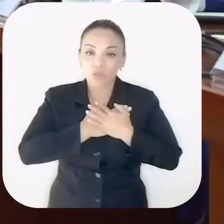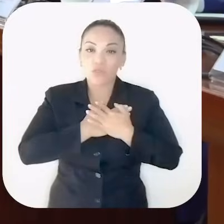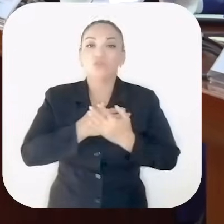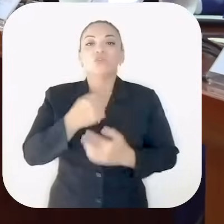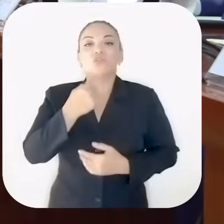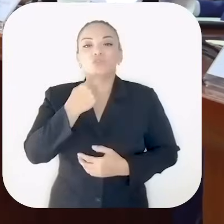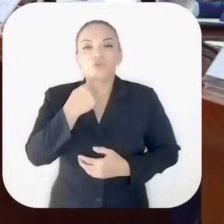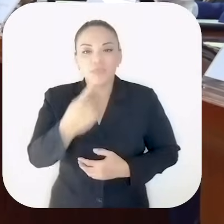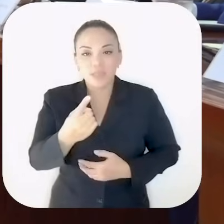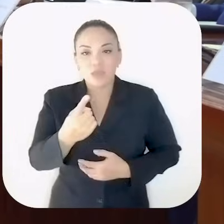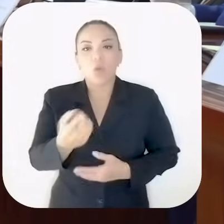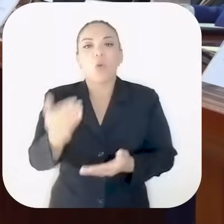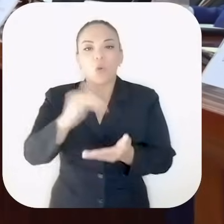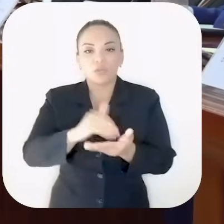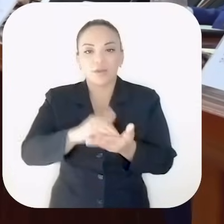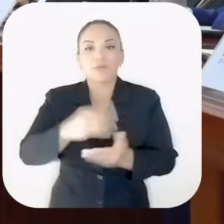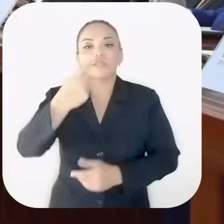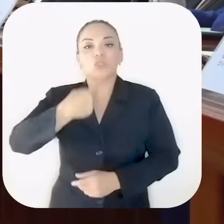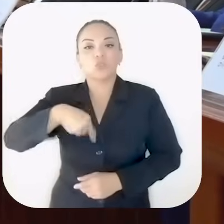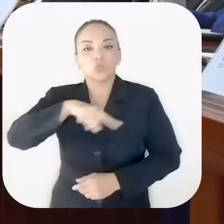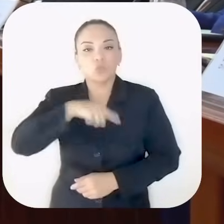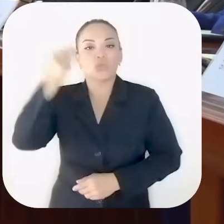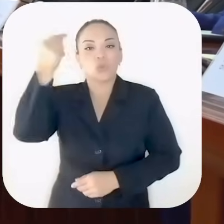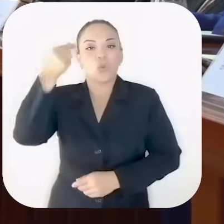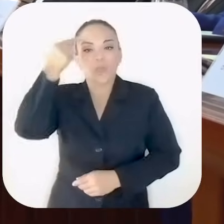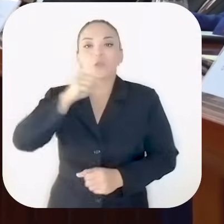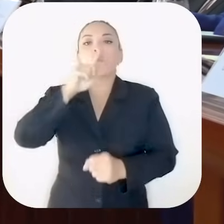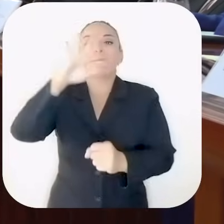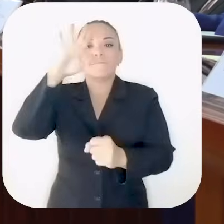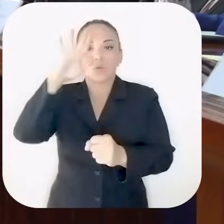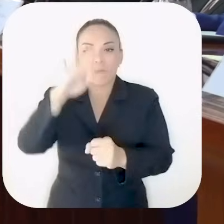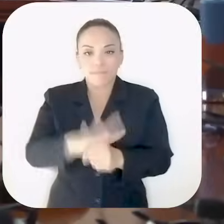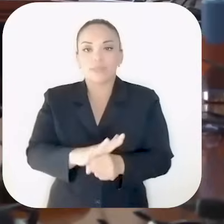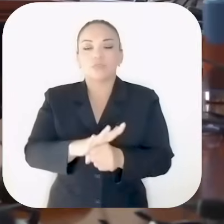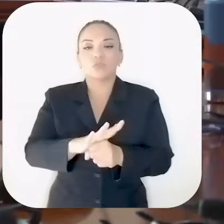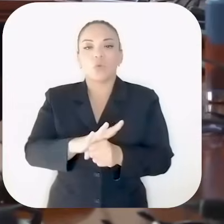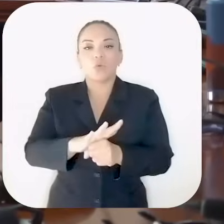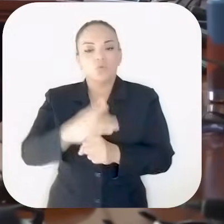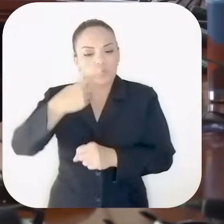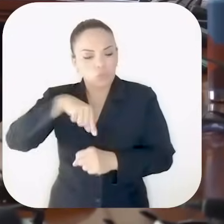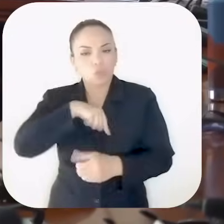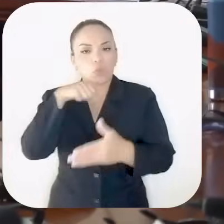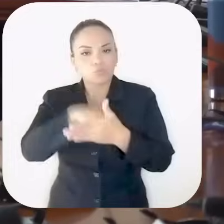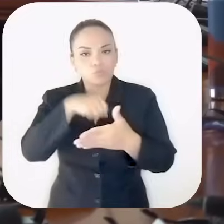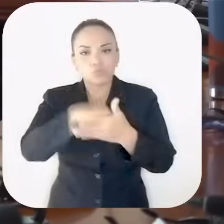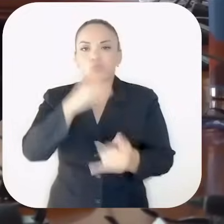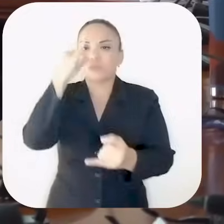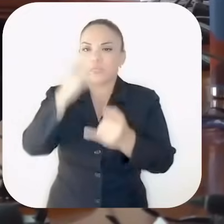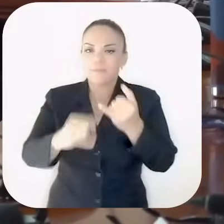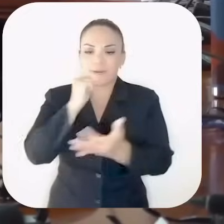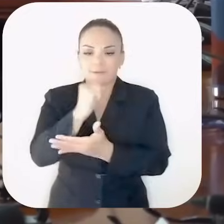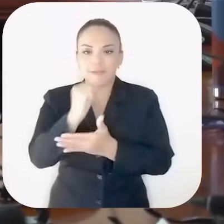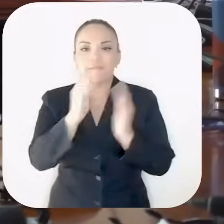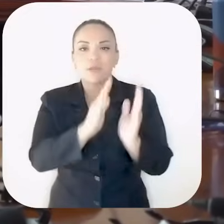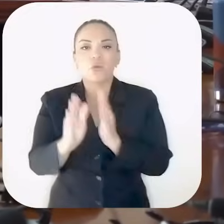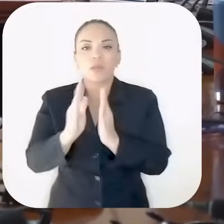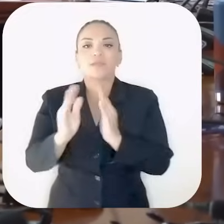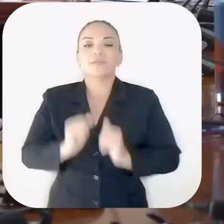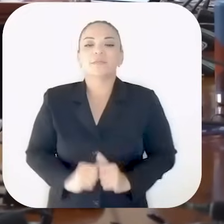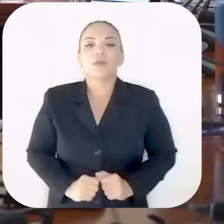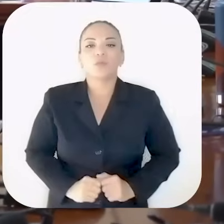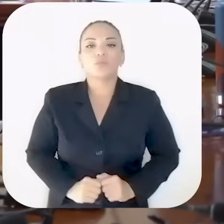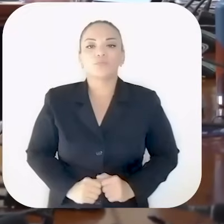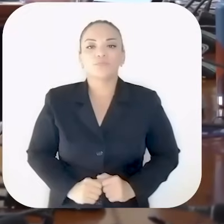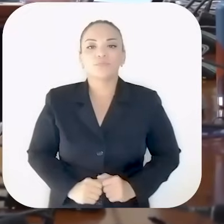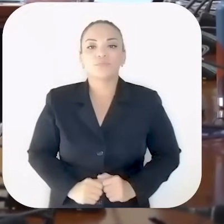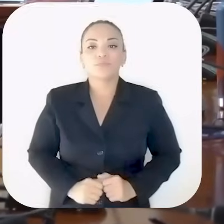reitero el compromiso del gobierno de la República en la lucha contra el crimen organizado. Quiero unirme al